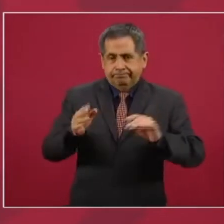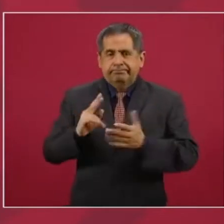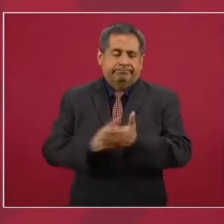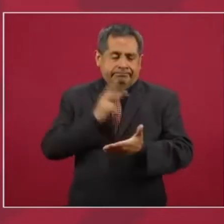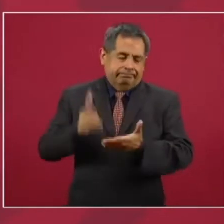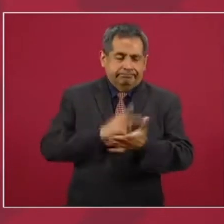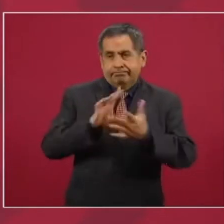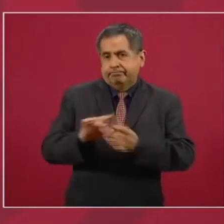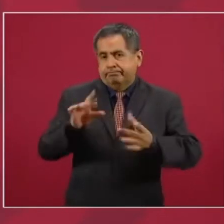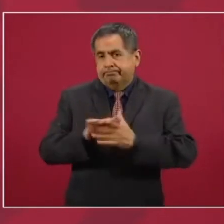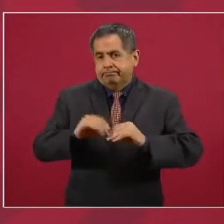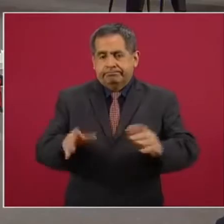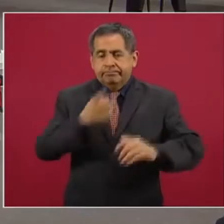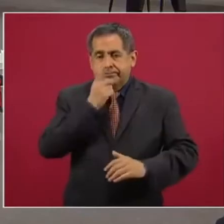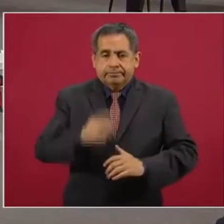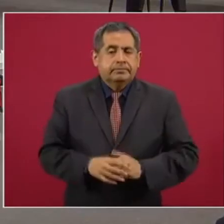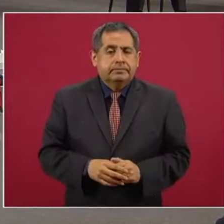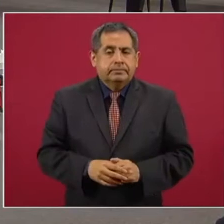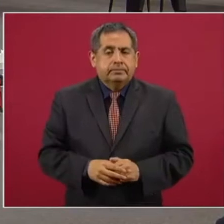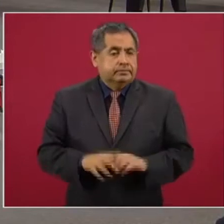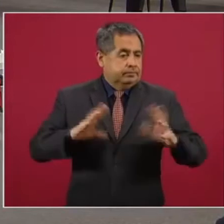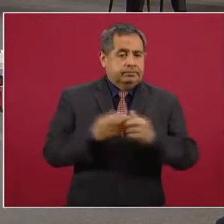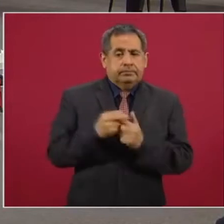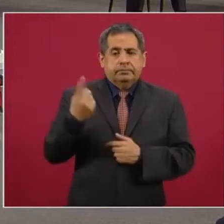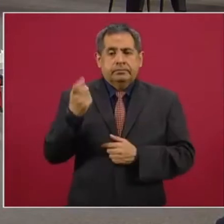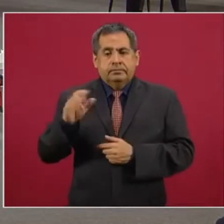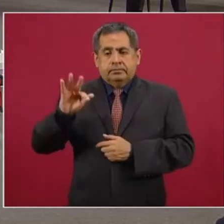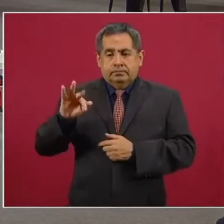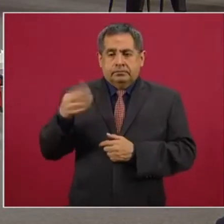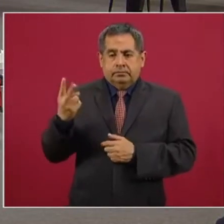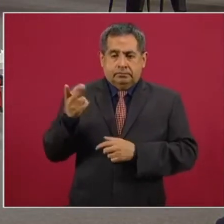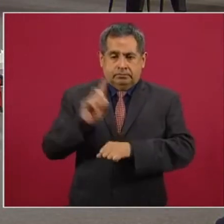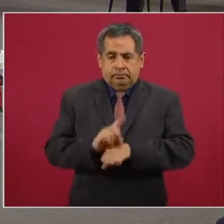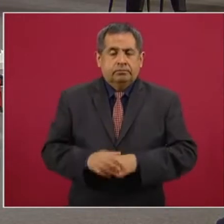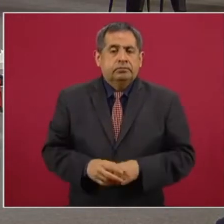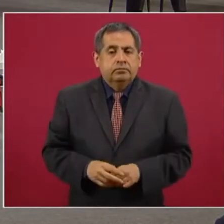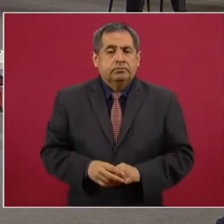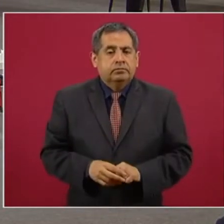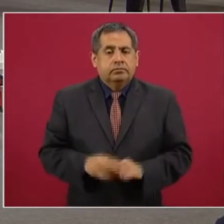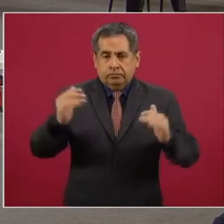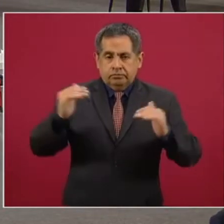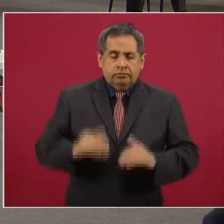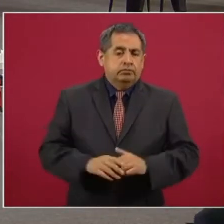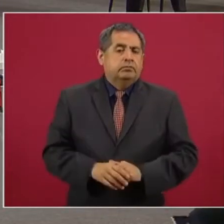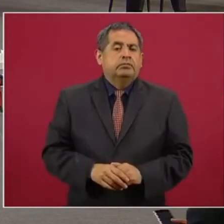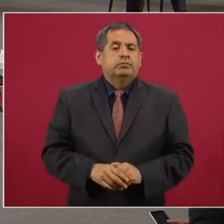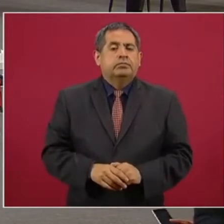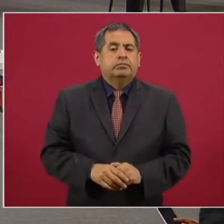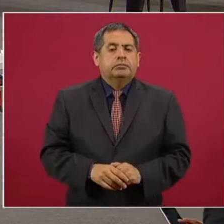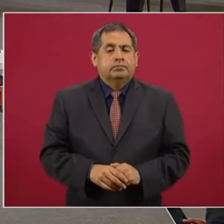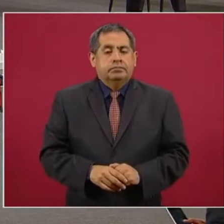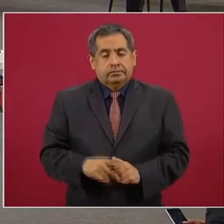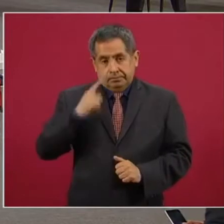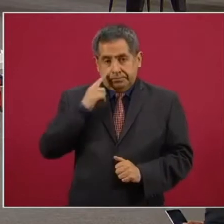en innumerables ocasiones. 142 días de este proceso. La siguiente. Esta es la